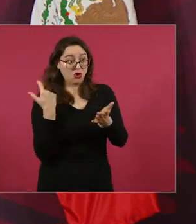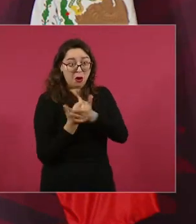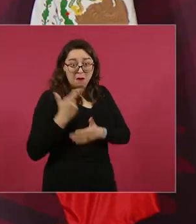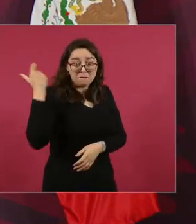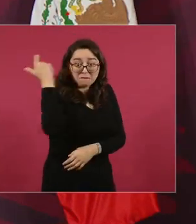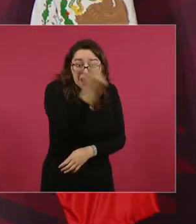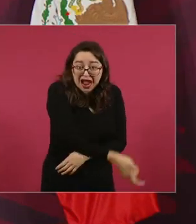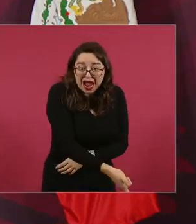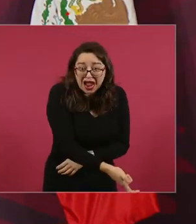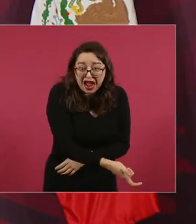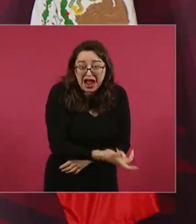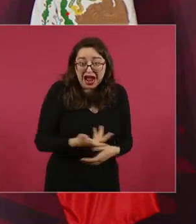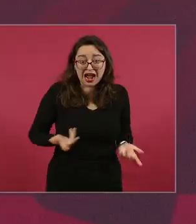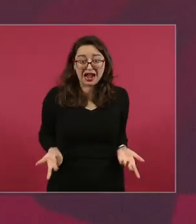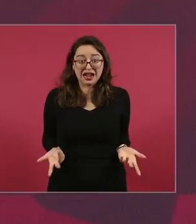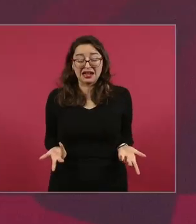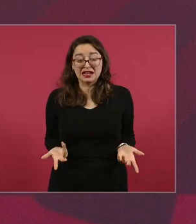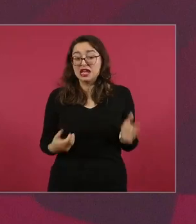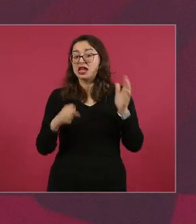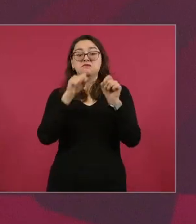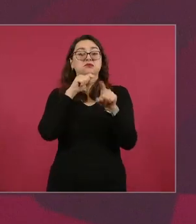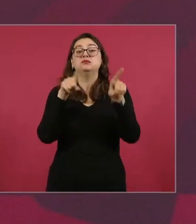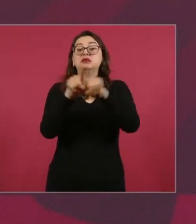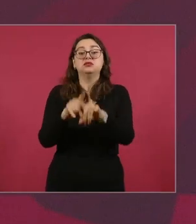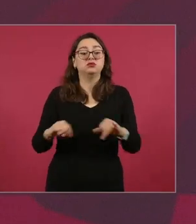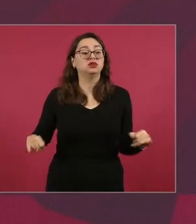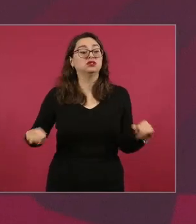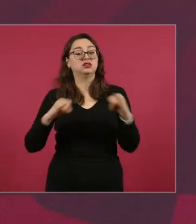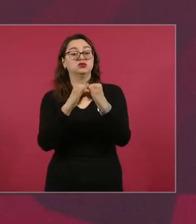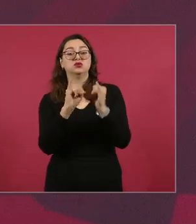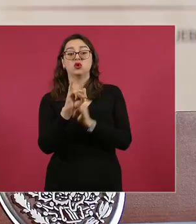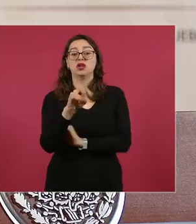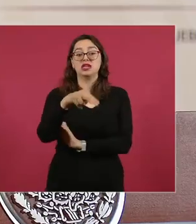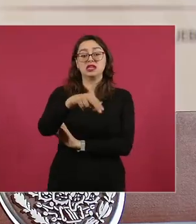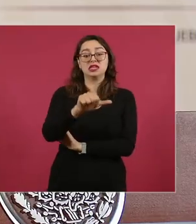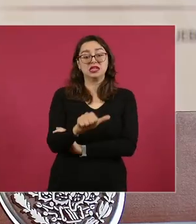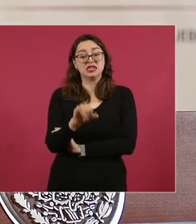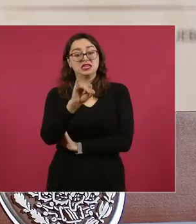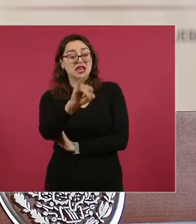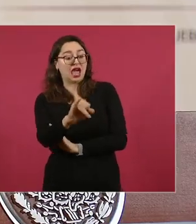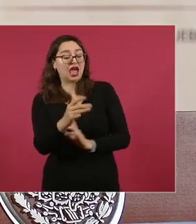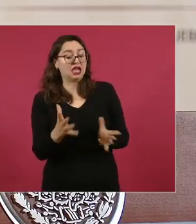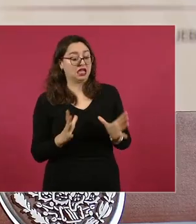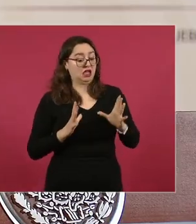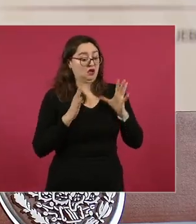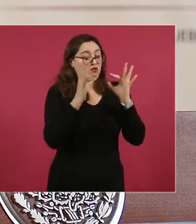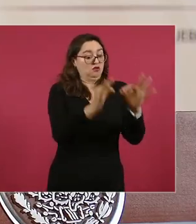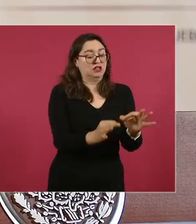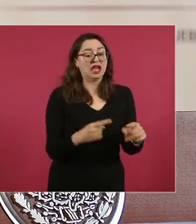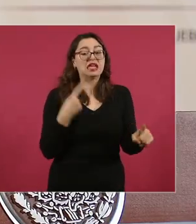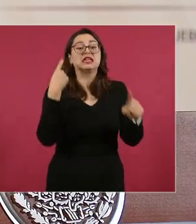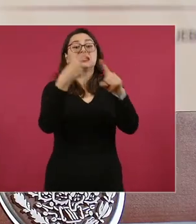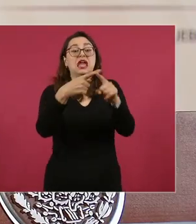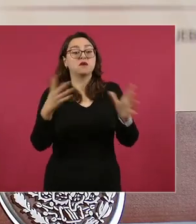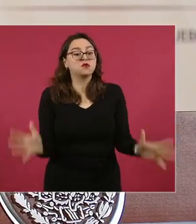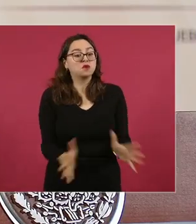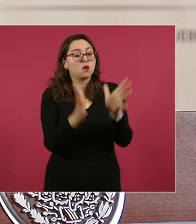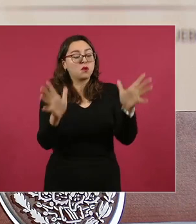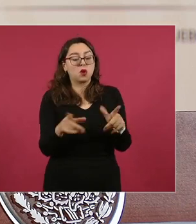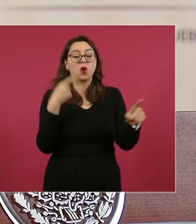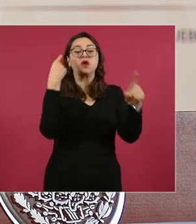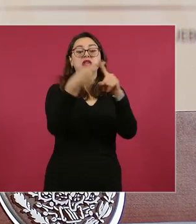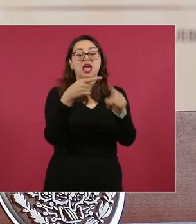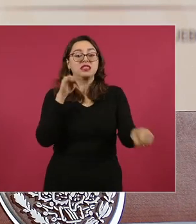Es como lo de la transparencia. ¿Quién promovió lo de la transparencia? Junco,